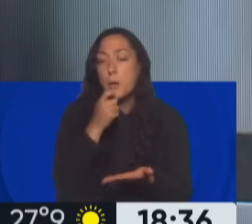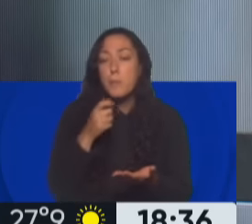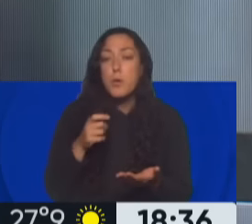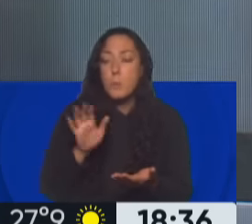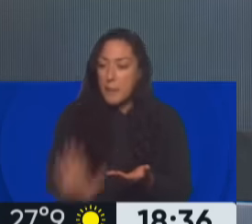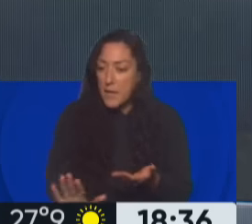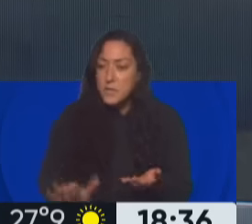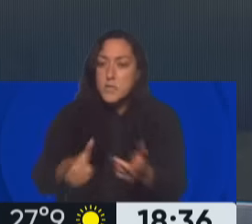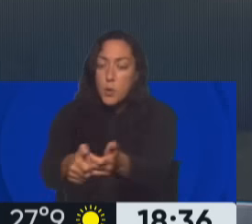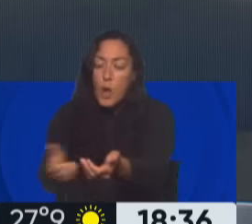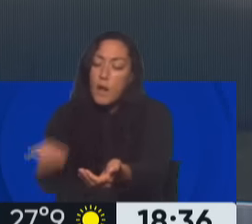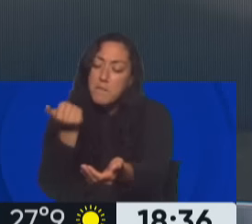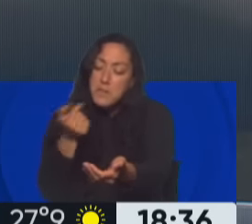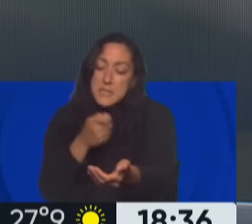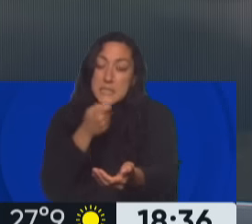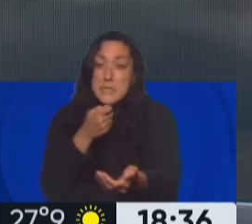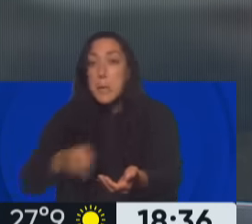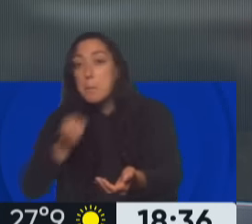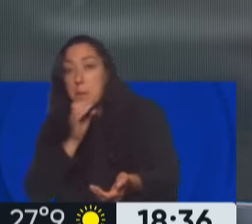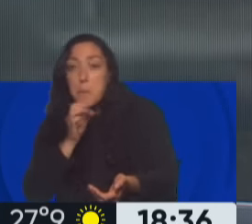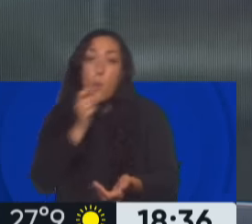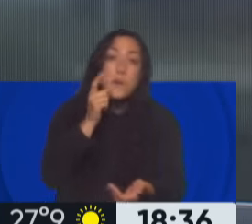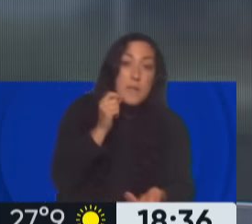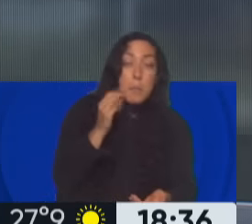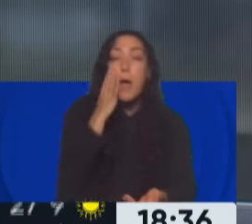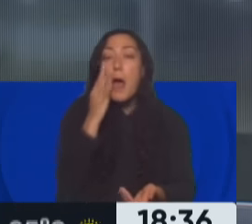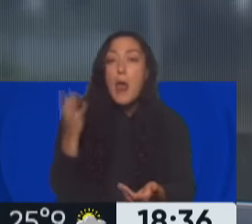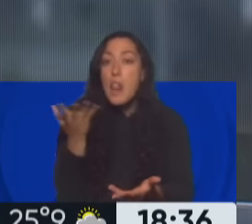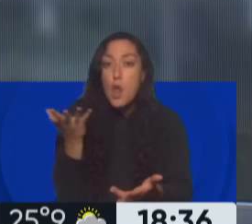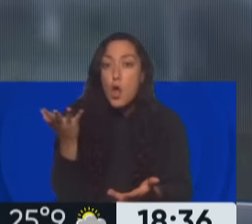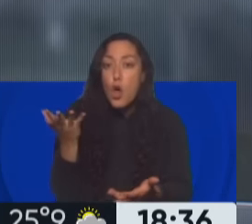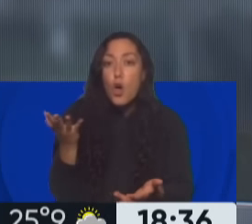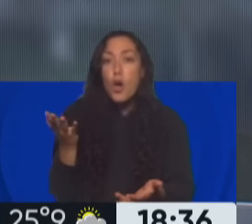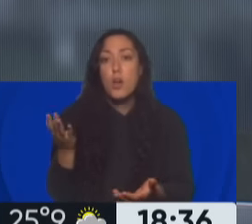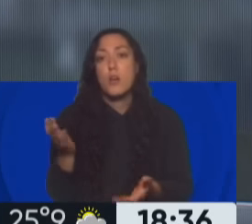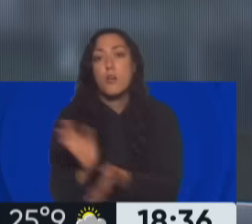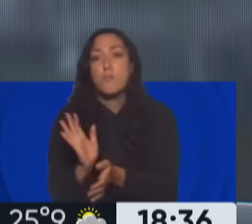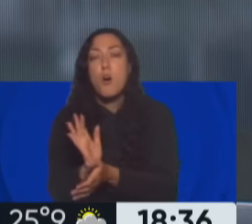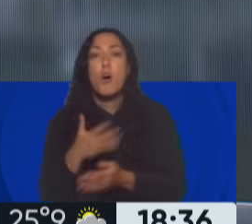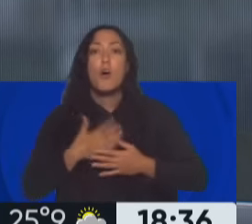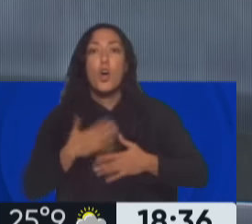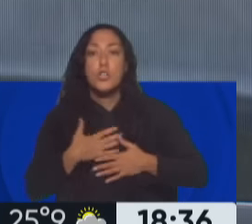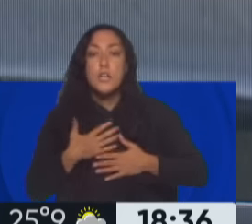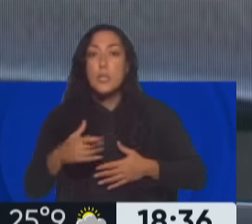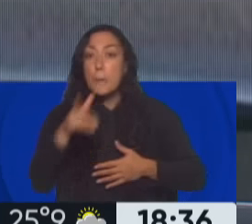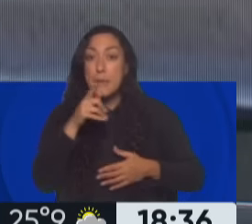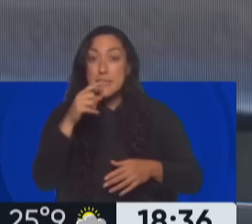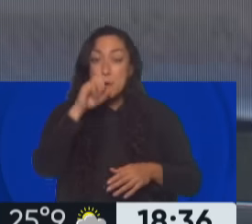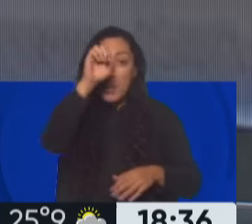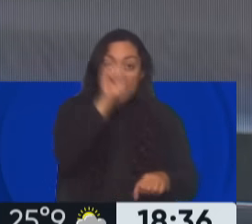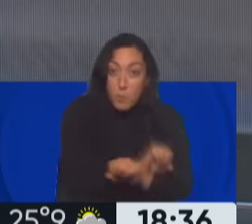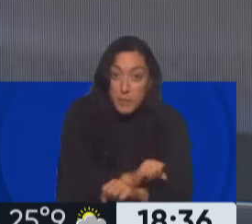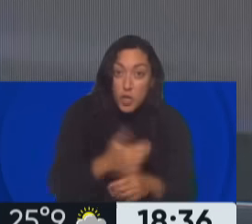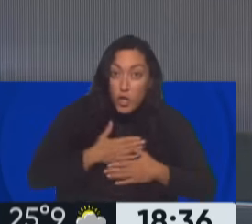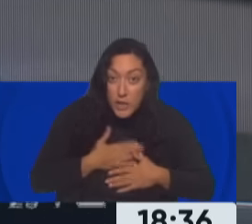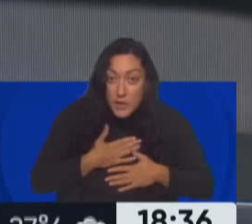celular y si tenés un meme, un WhatsApp, hasta un signo de que estás contento porque lo apresaron a Maduro,